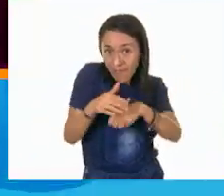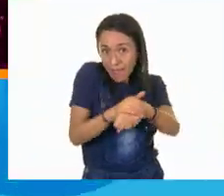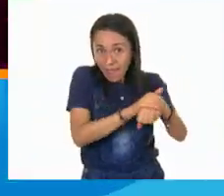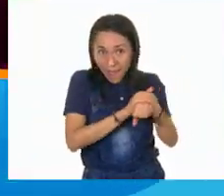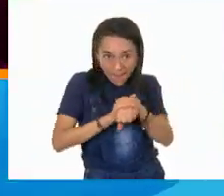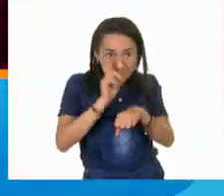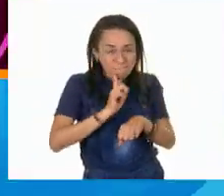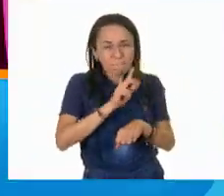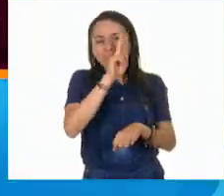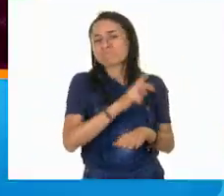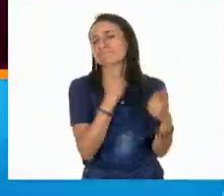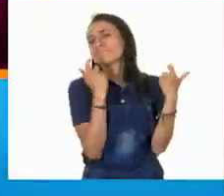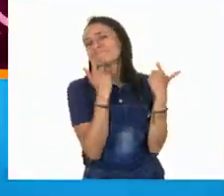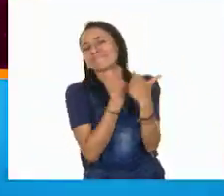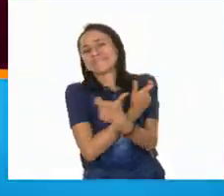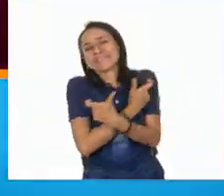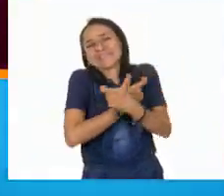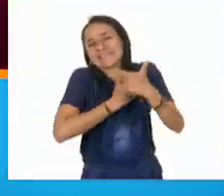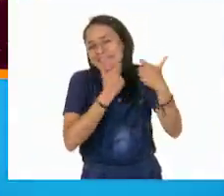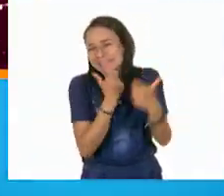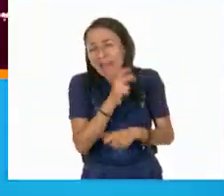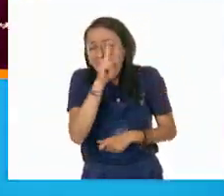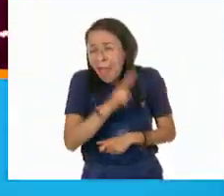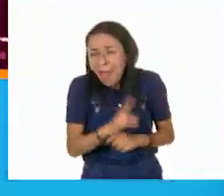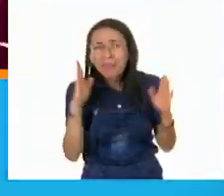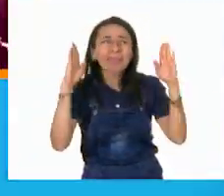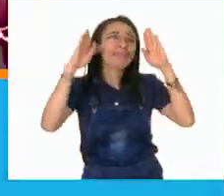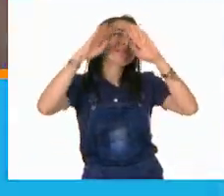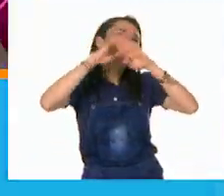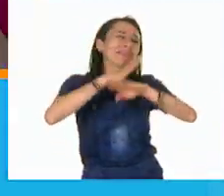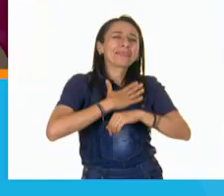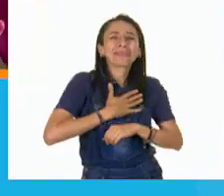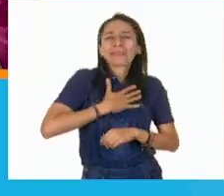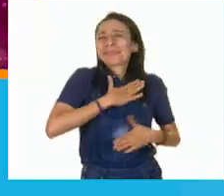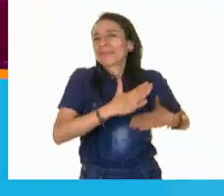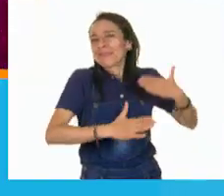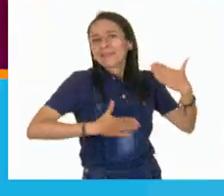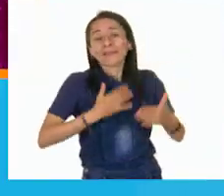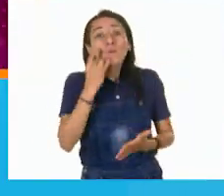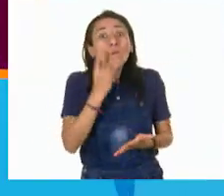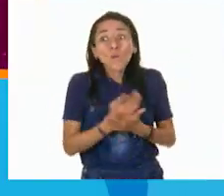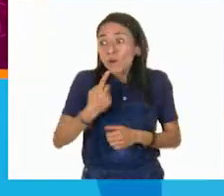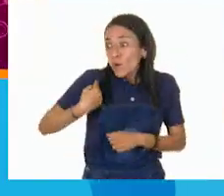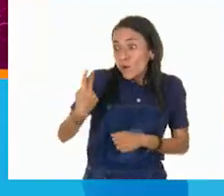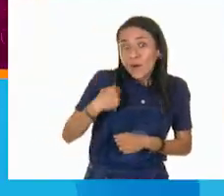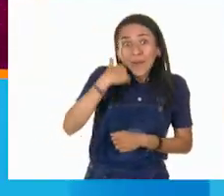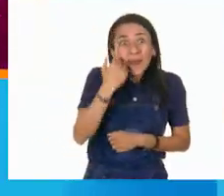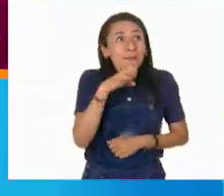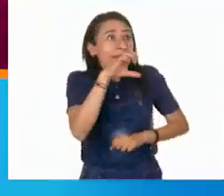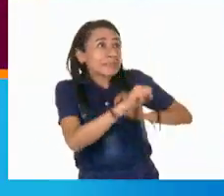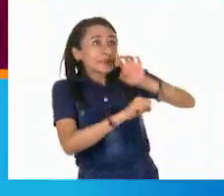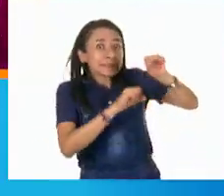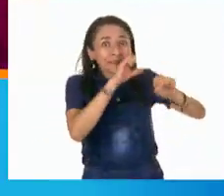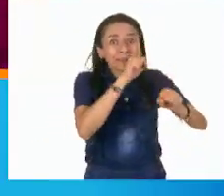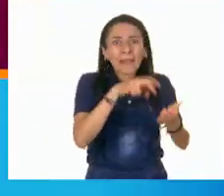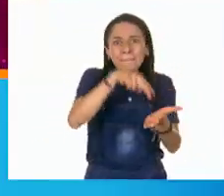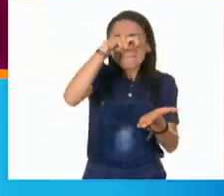mucho, nos la pasamos increíble y solo queremos escalar, brincar, reír.